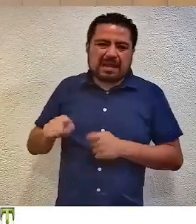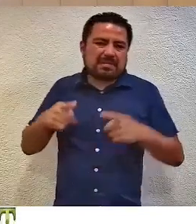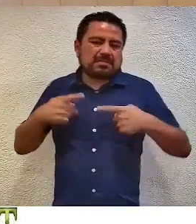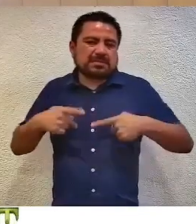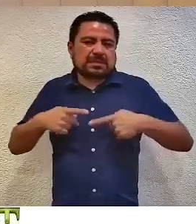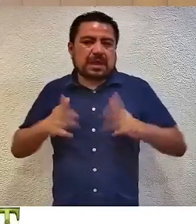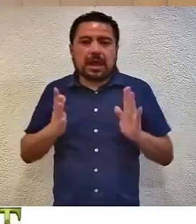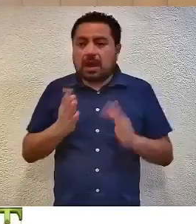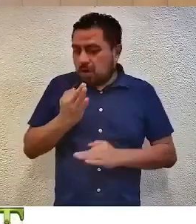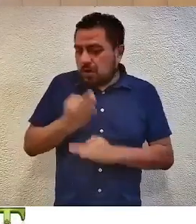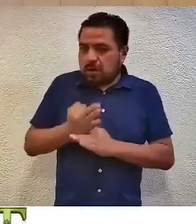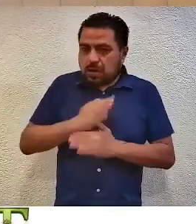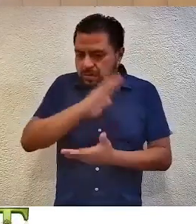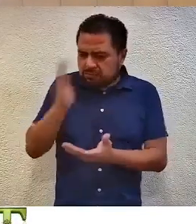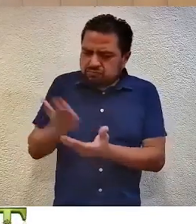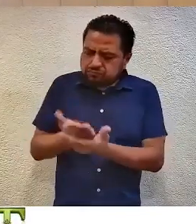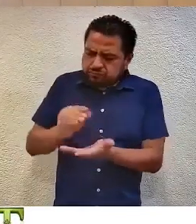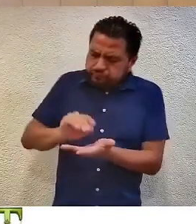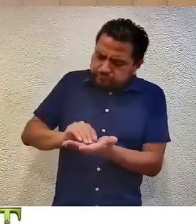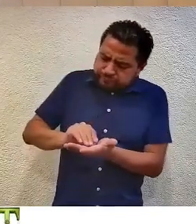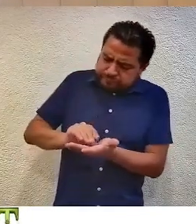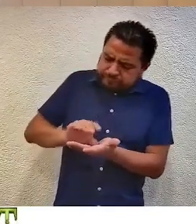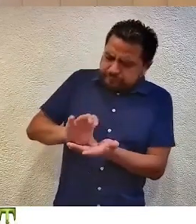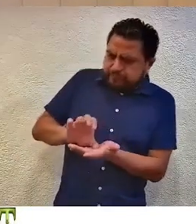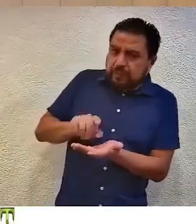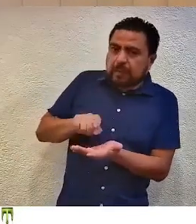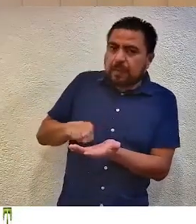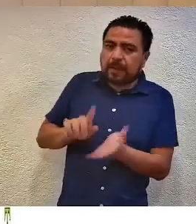que no obran en el expediente, por supuesto,